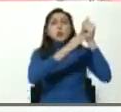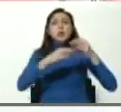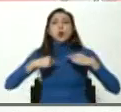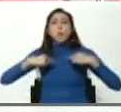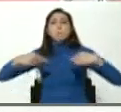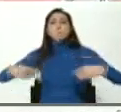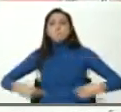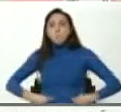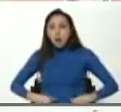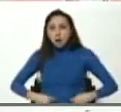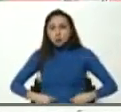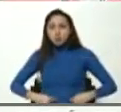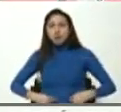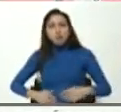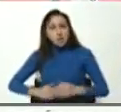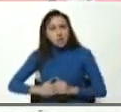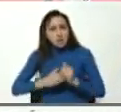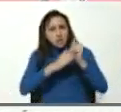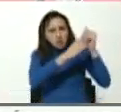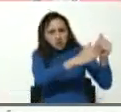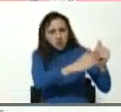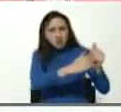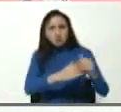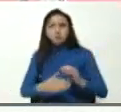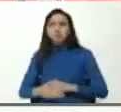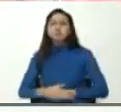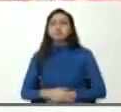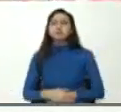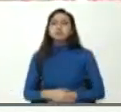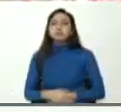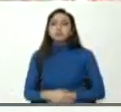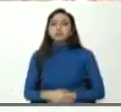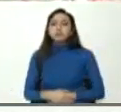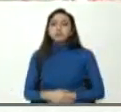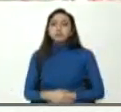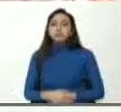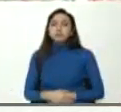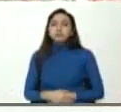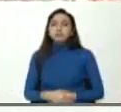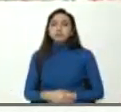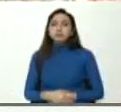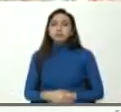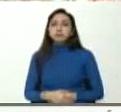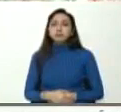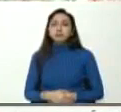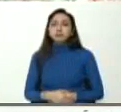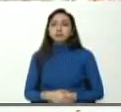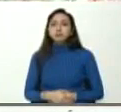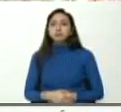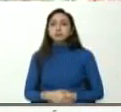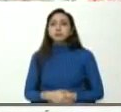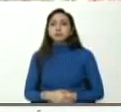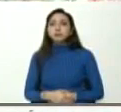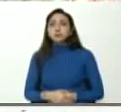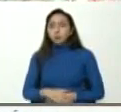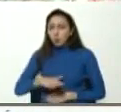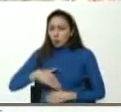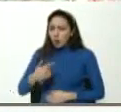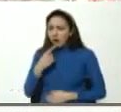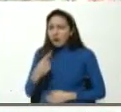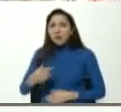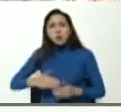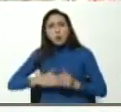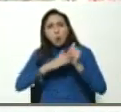como líder y lo voy a decir lo que reúne yo pudiera decir como líder